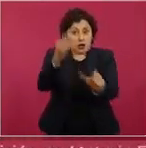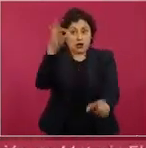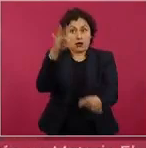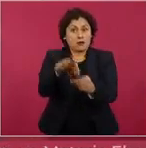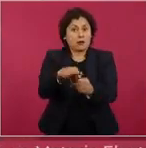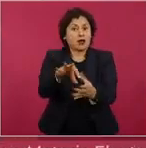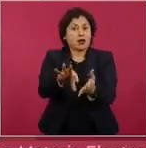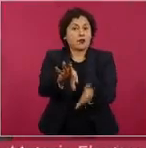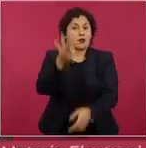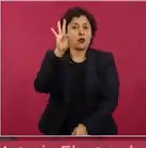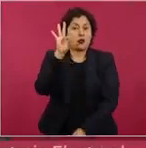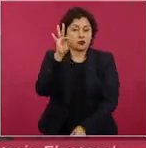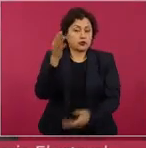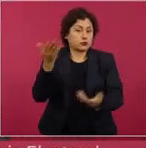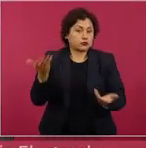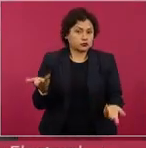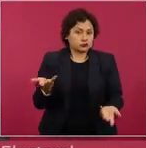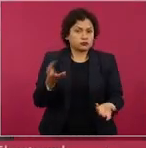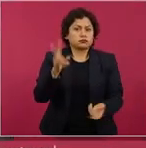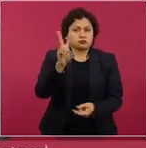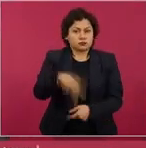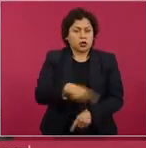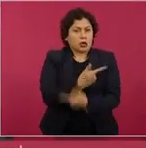en secreto.